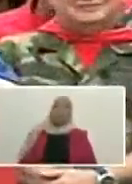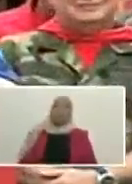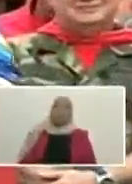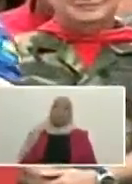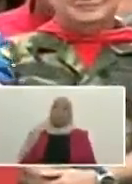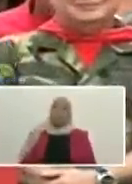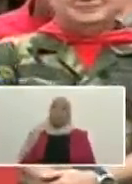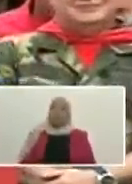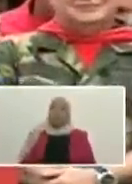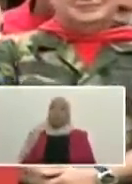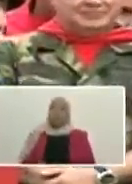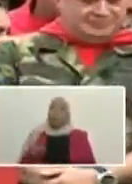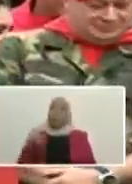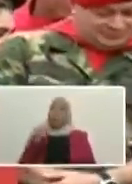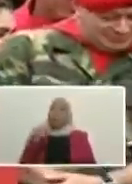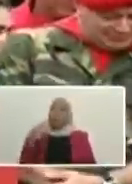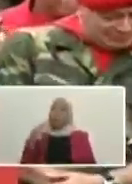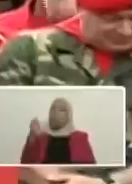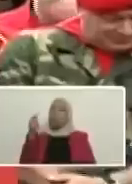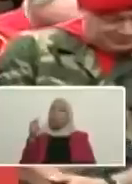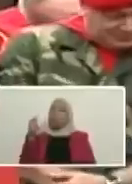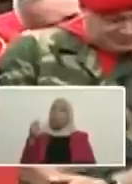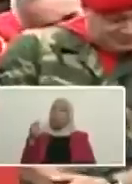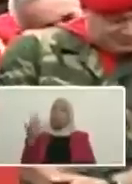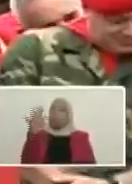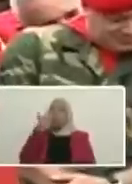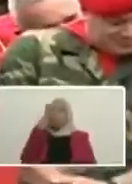¿Cómo fue que dijiste, Jennifer?